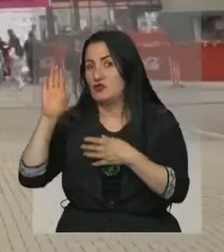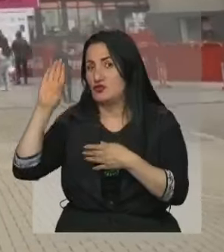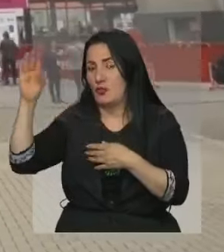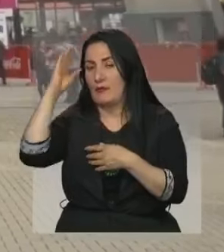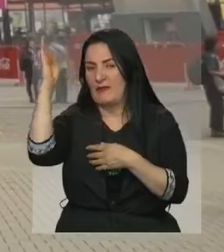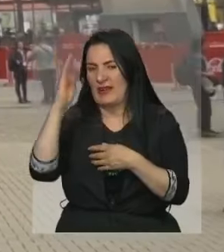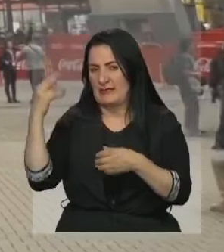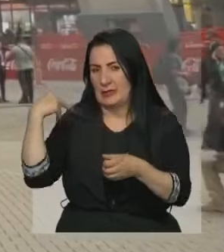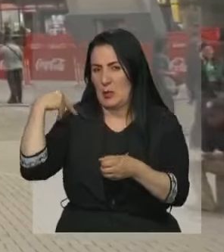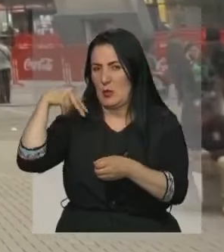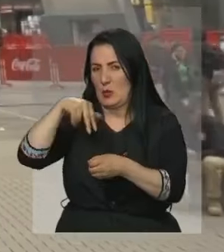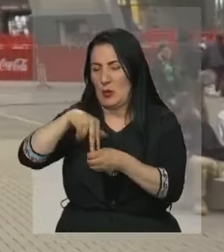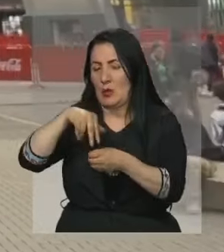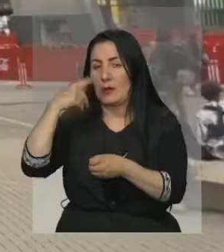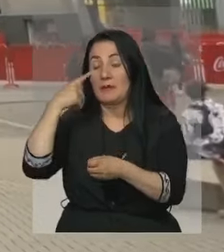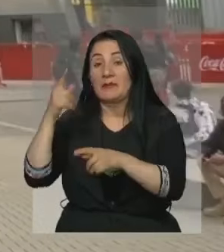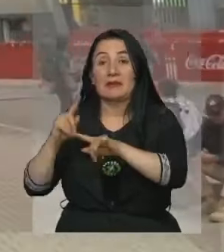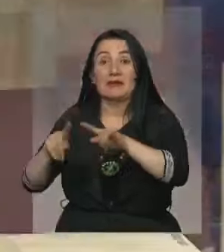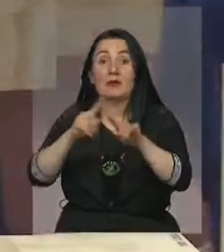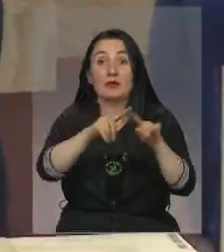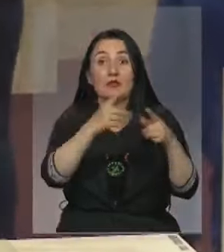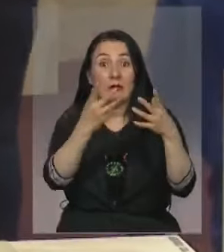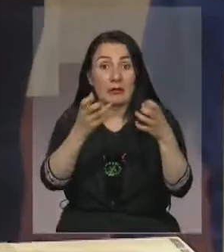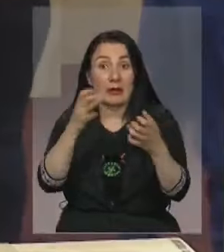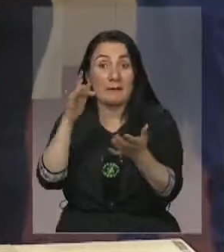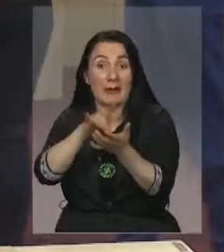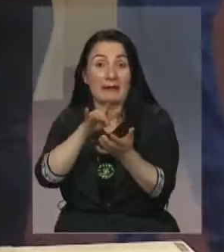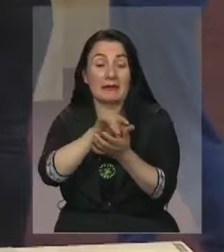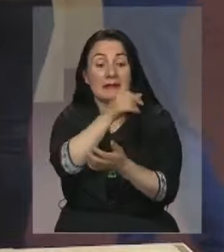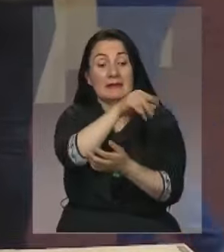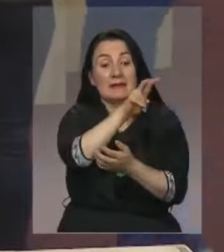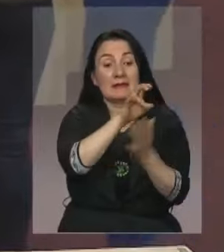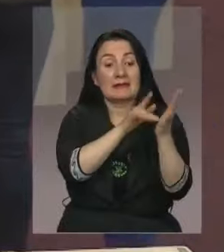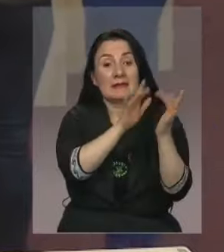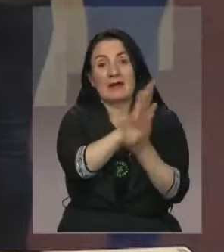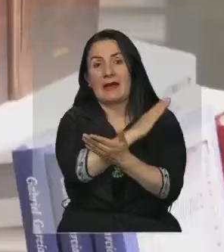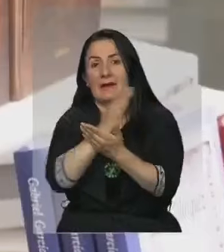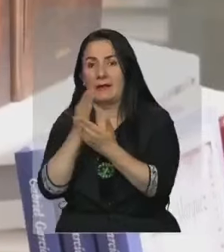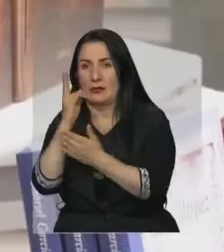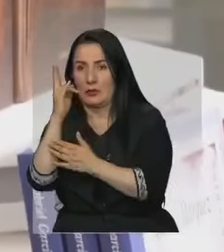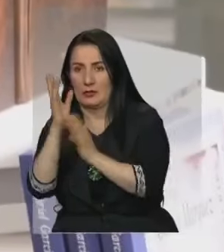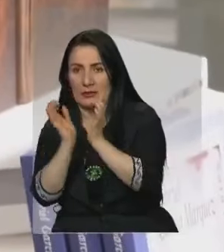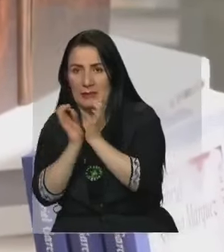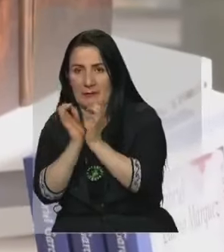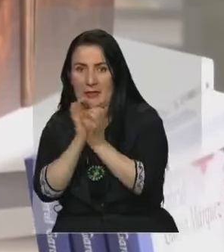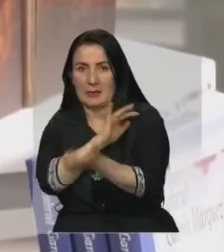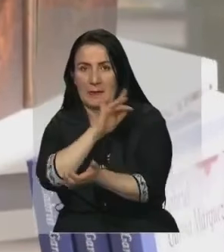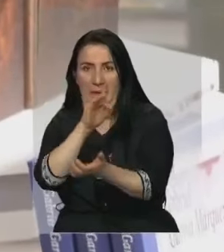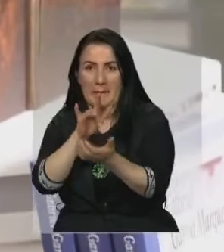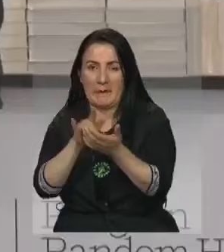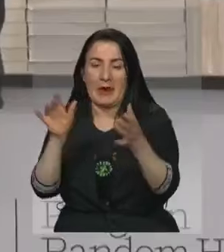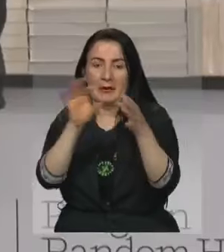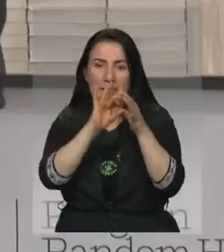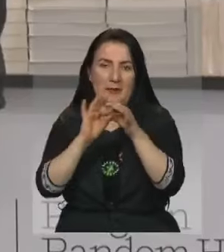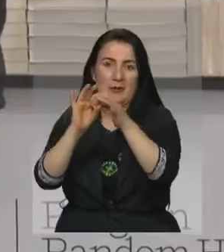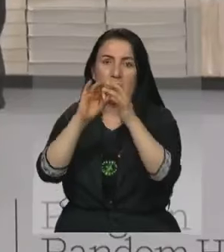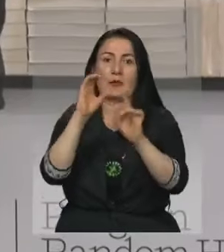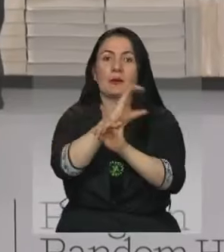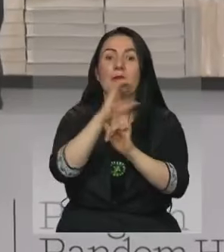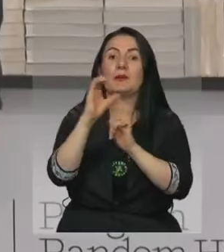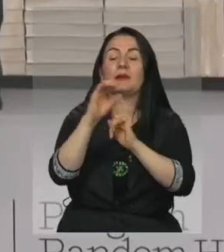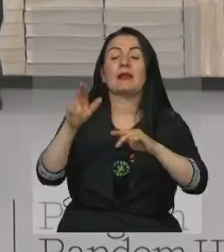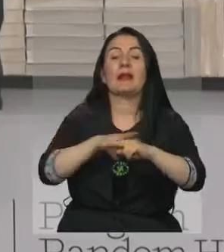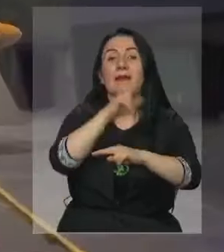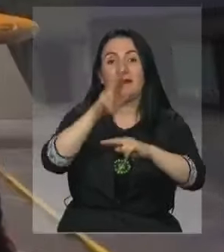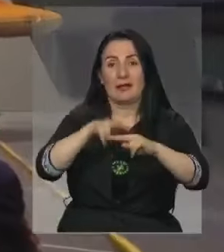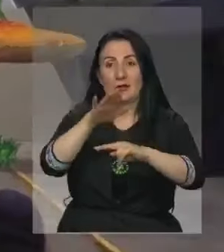Brasil. Desde ya se puede programar para participar del 17 de abril al 2 de mayo en este gran evento que une a la cultura, la